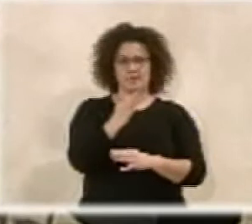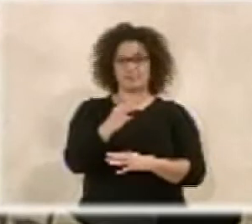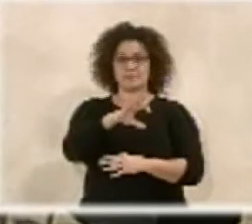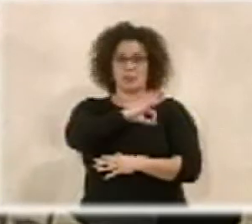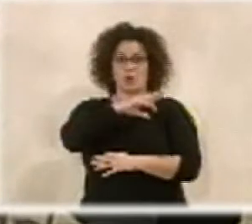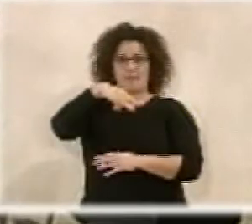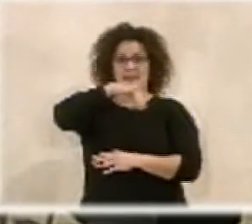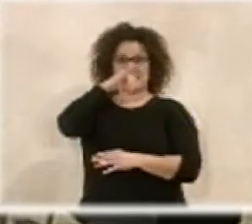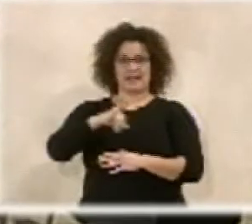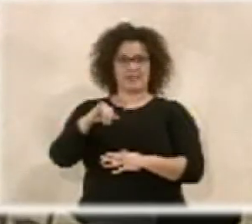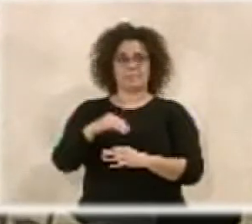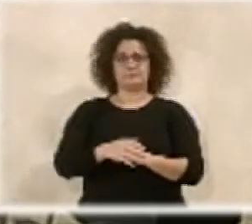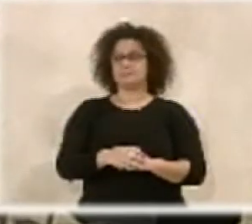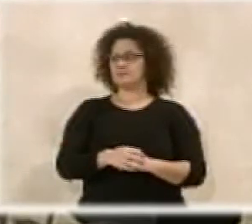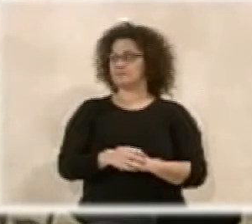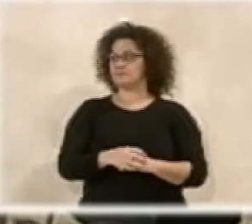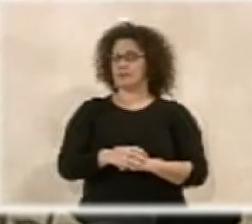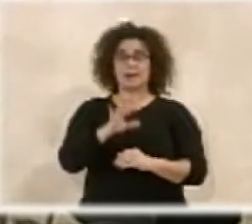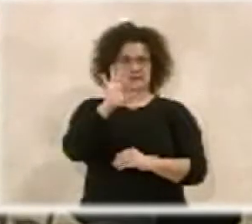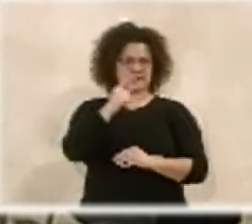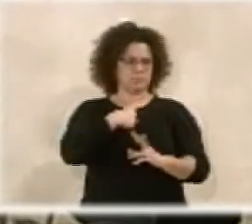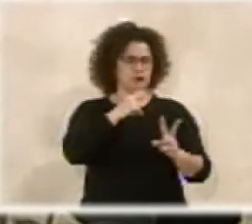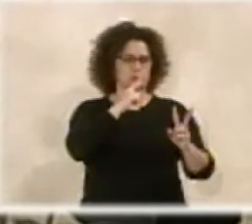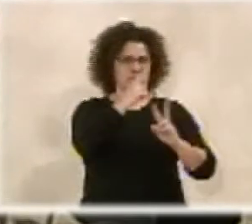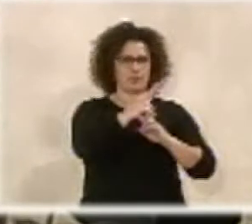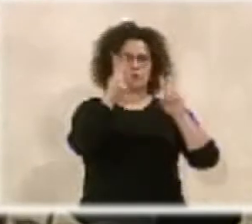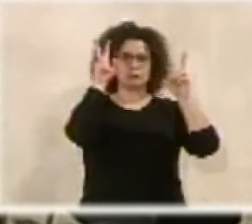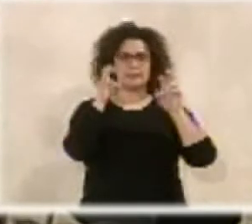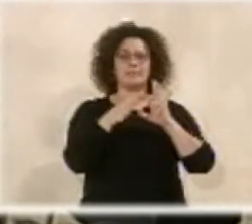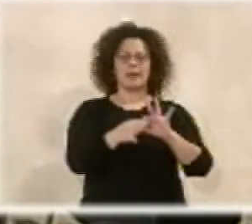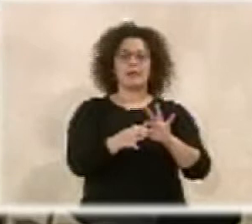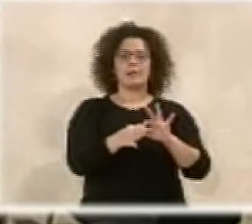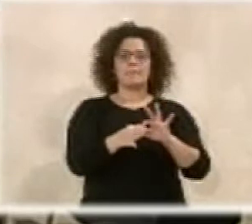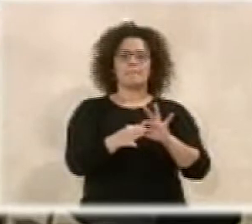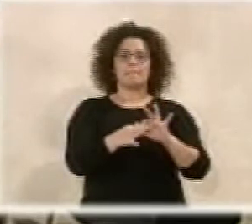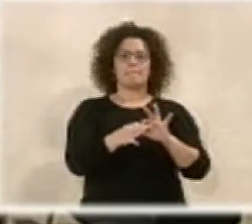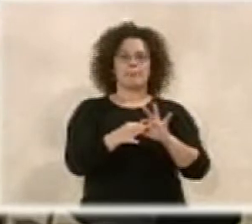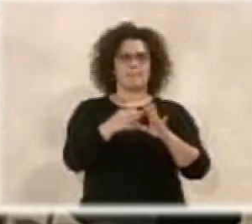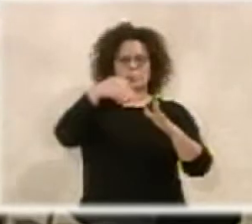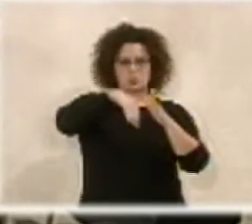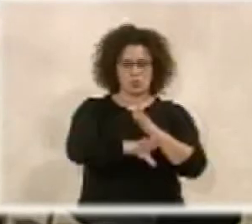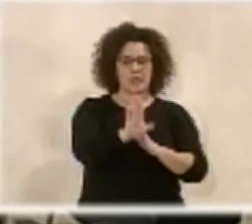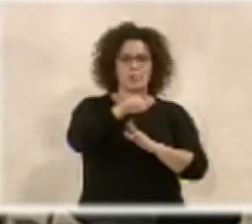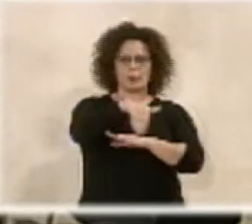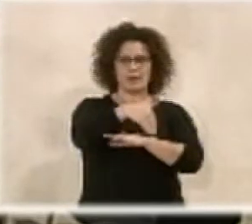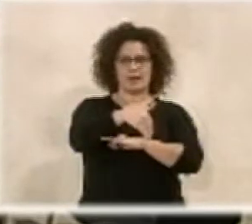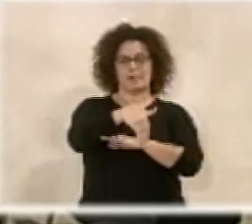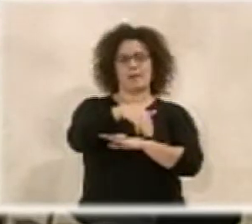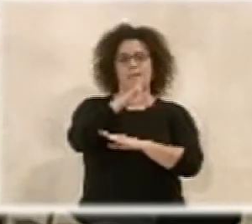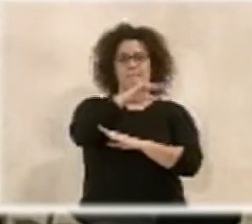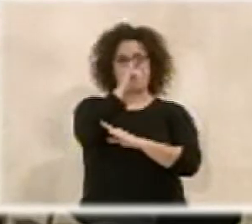Labella. Sí, respondo yo respecto al gran socavón de la avenida Pérez